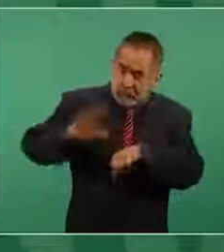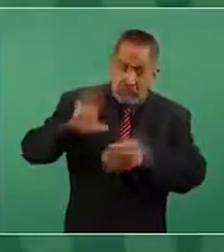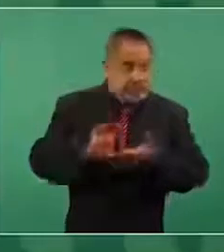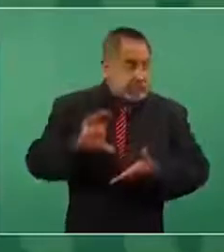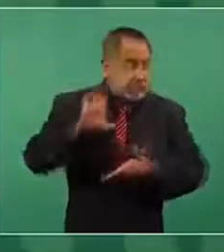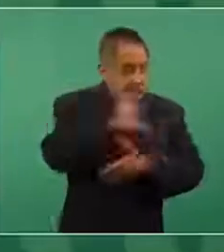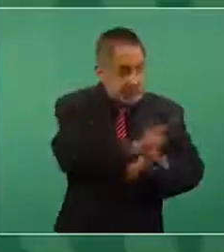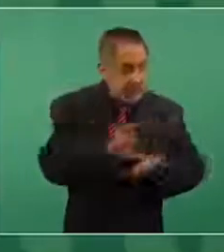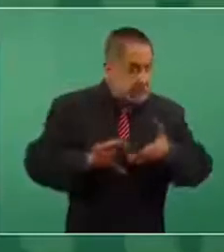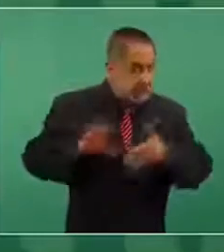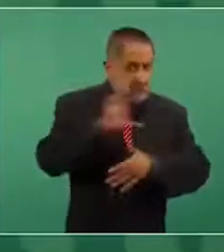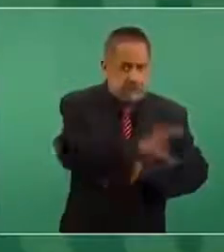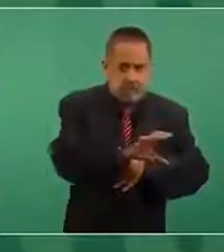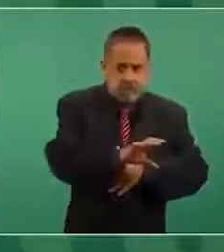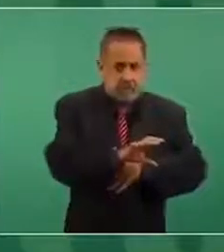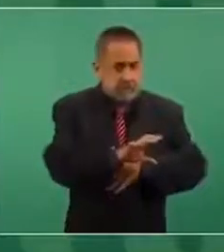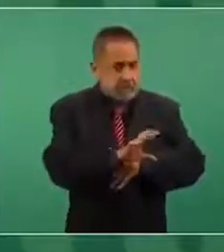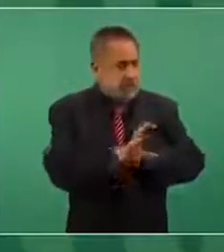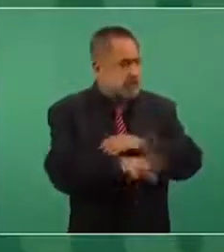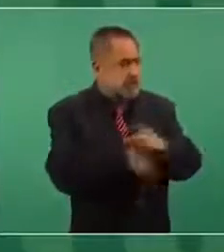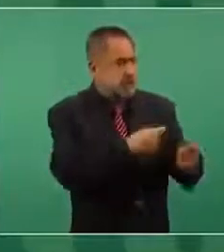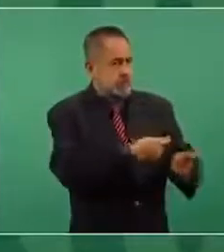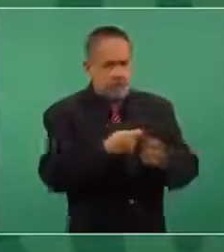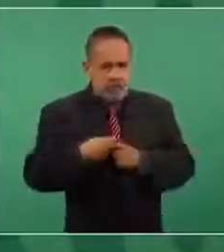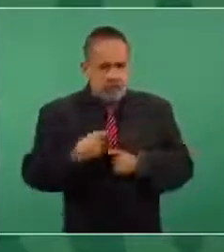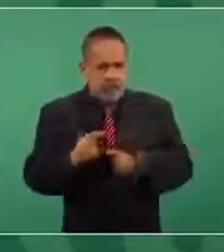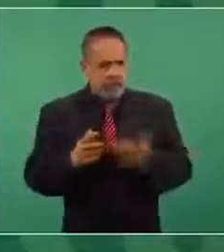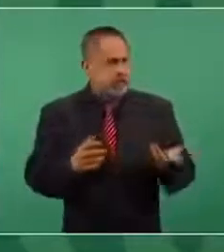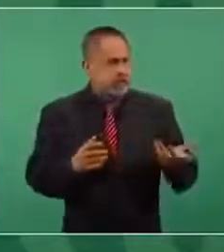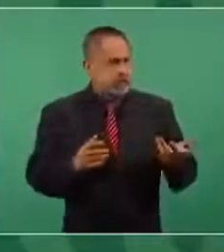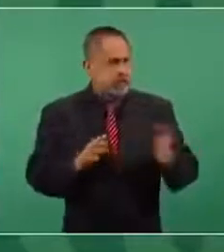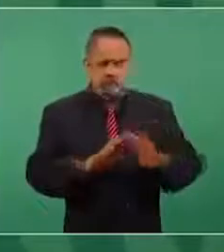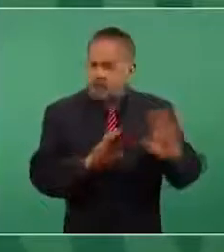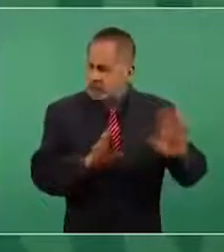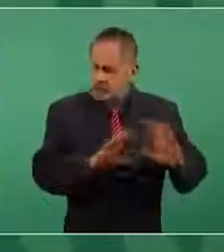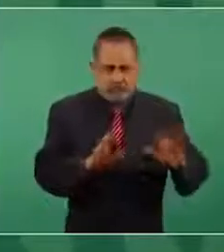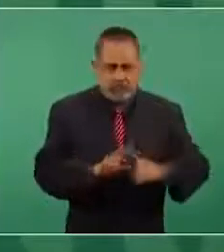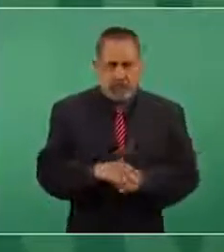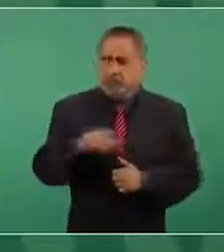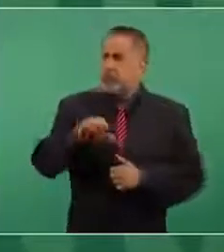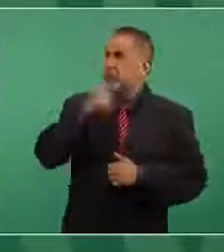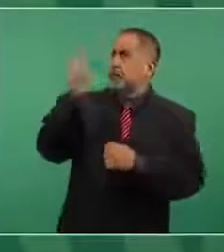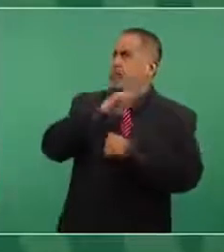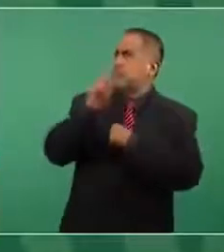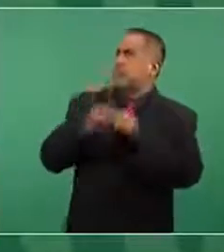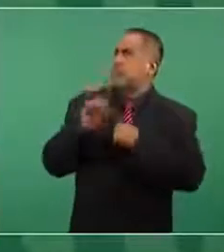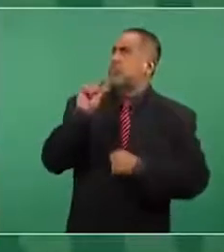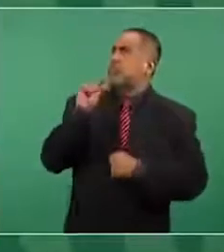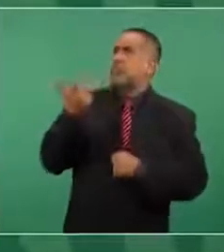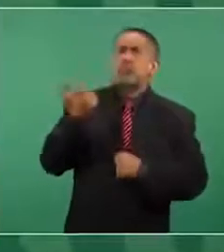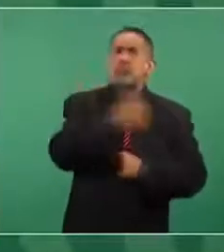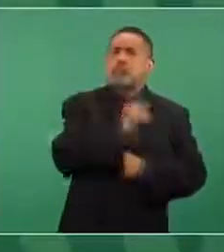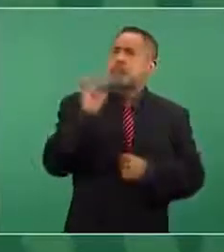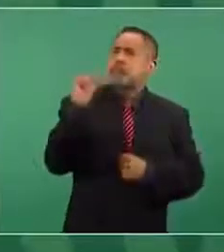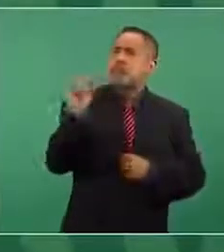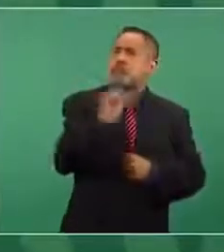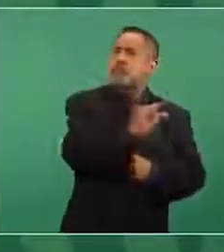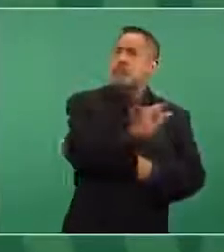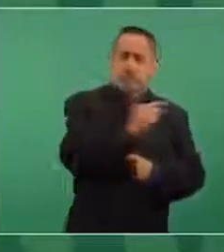la energía eléctrica de lo que se paga en otros países del mundo